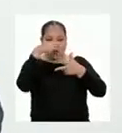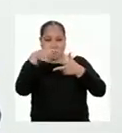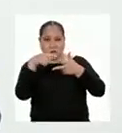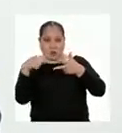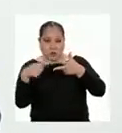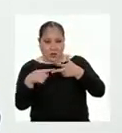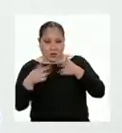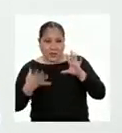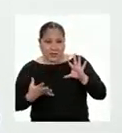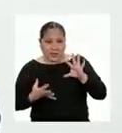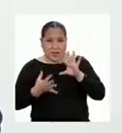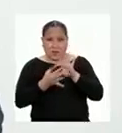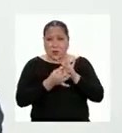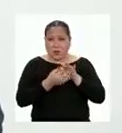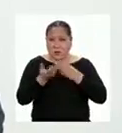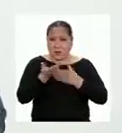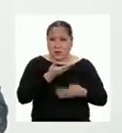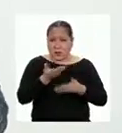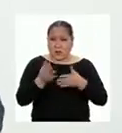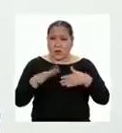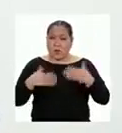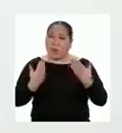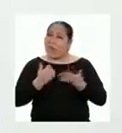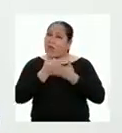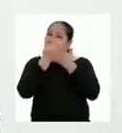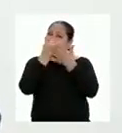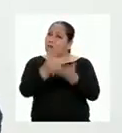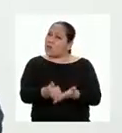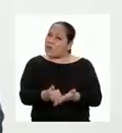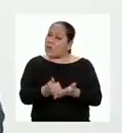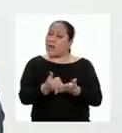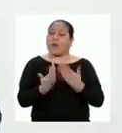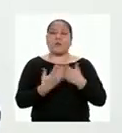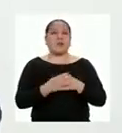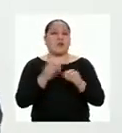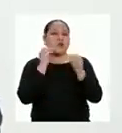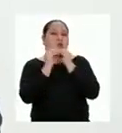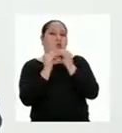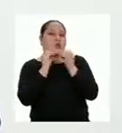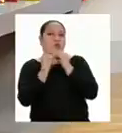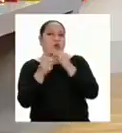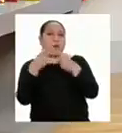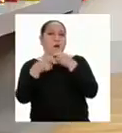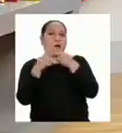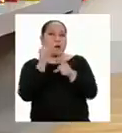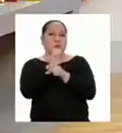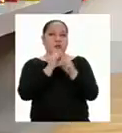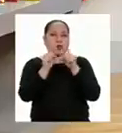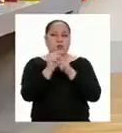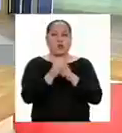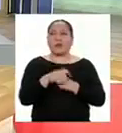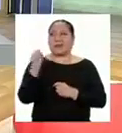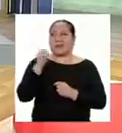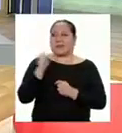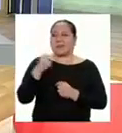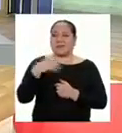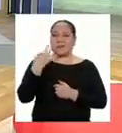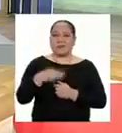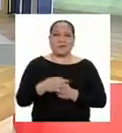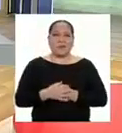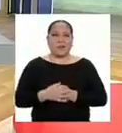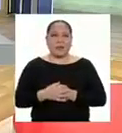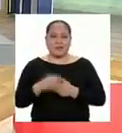aspectos se relacionan y pueden ayudarnos a enfrentar situaciones sociales complicadas? Constantemente.